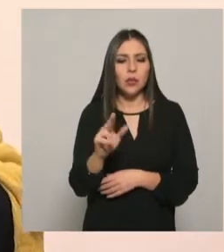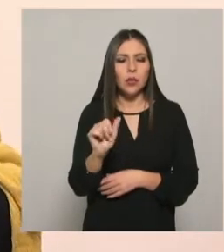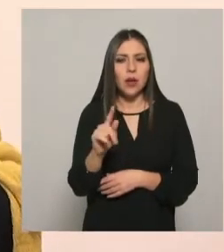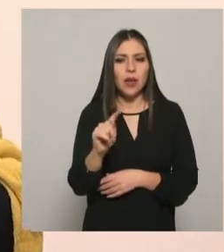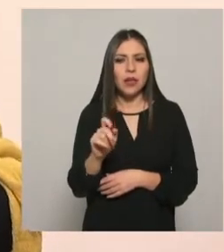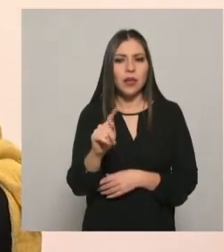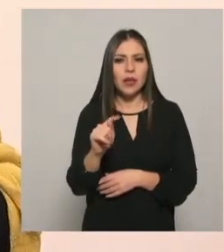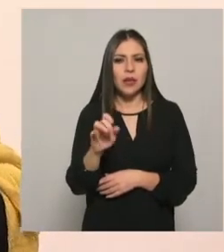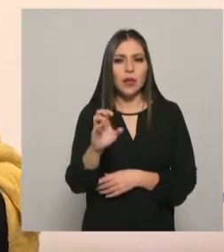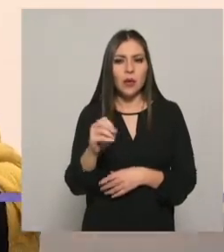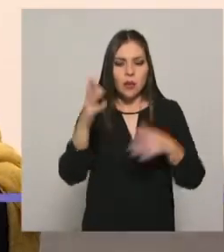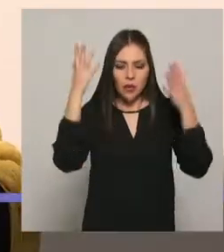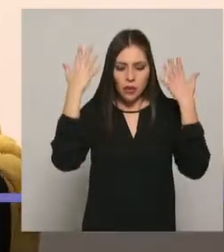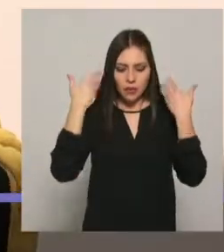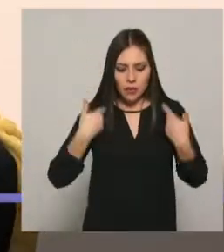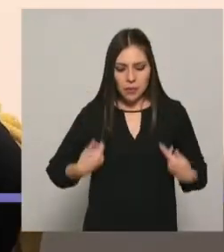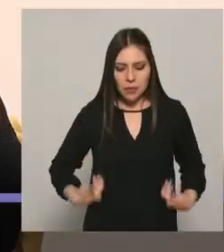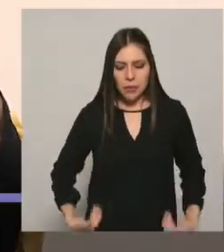cara enharinada,